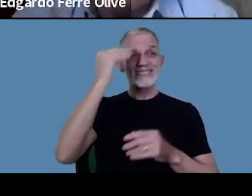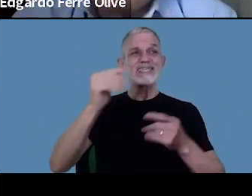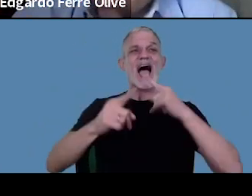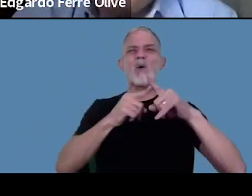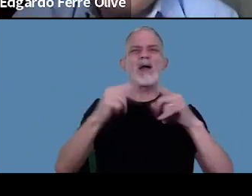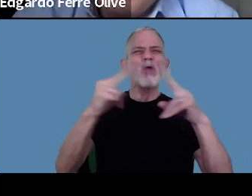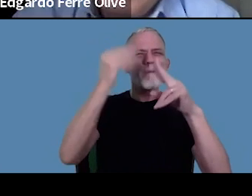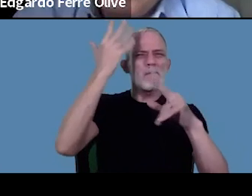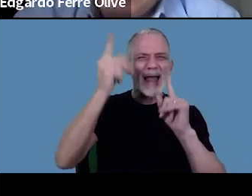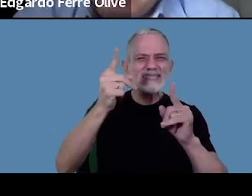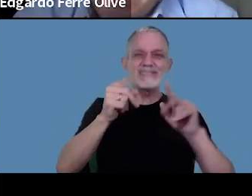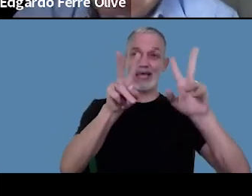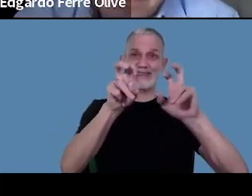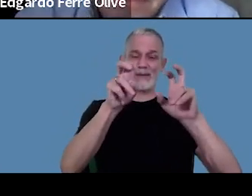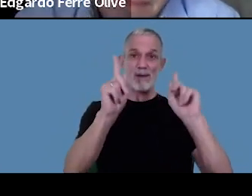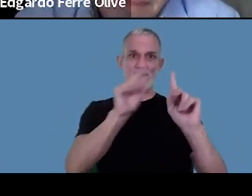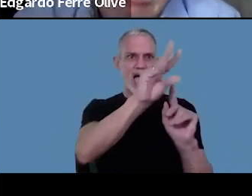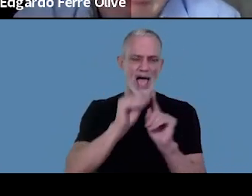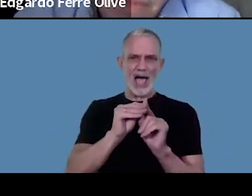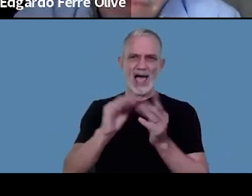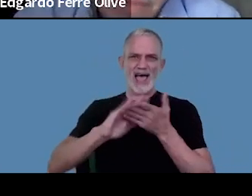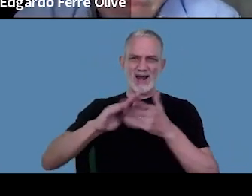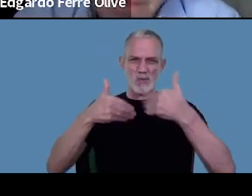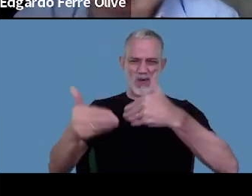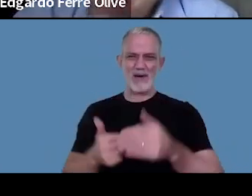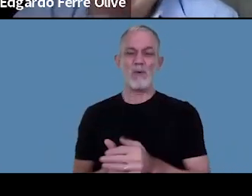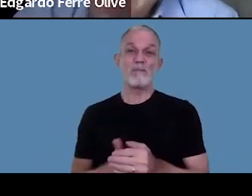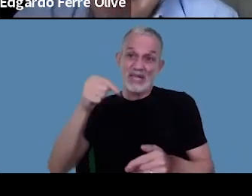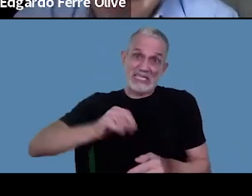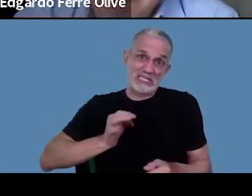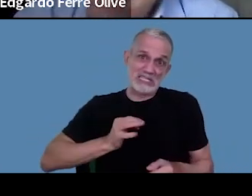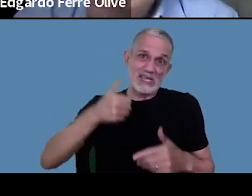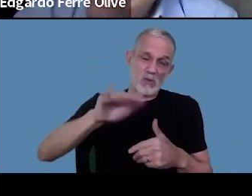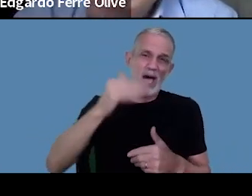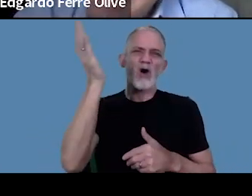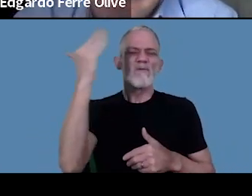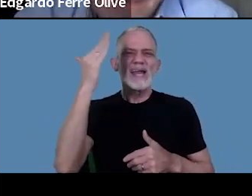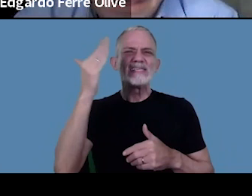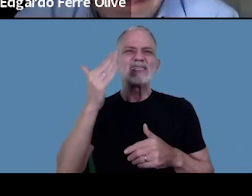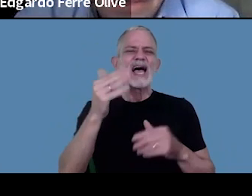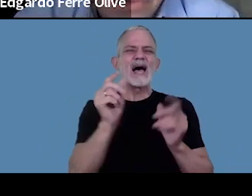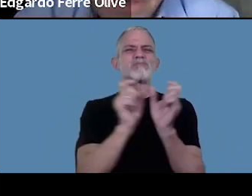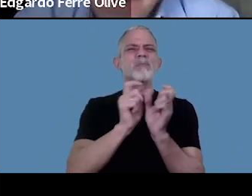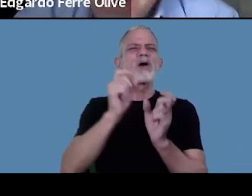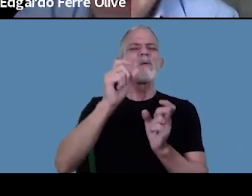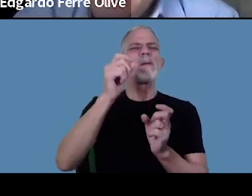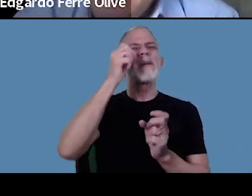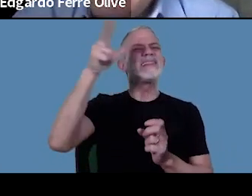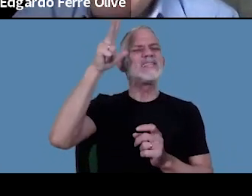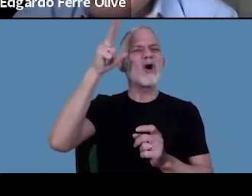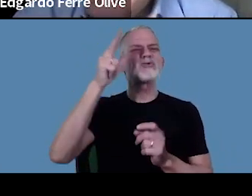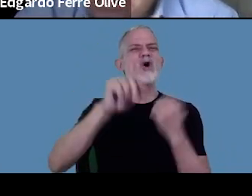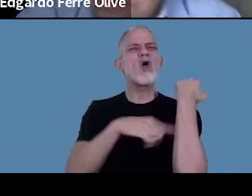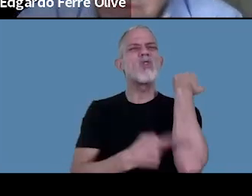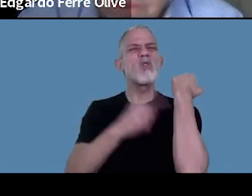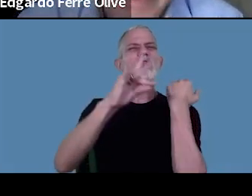retoma estos aspectos y los hace renacer. Este año vamos a tener la conferencia de las partes 28 en Dubái, o sea que ya se